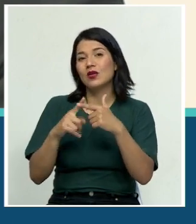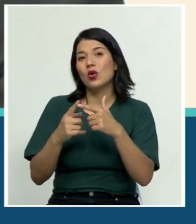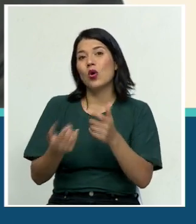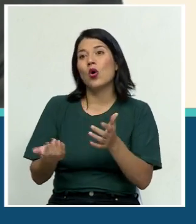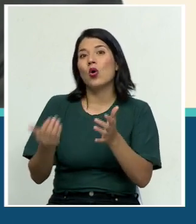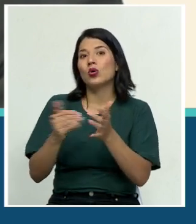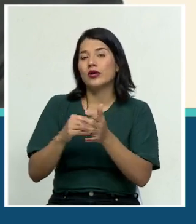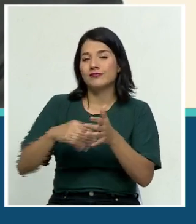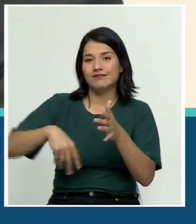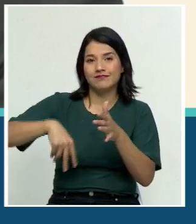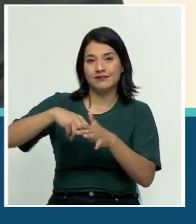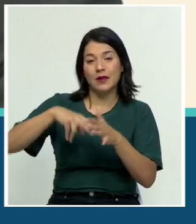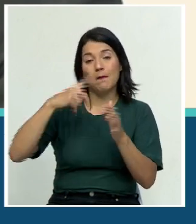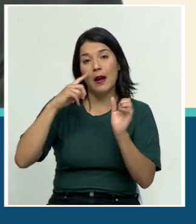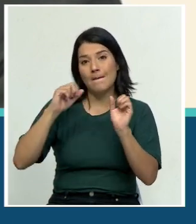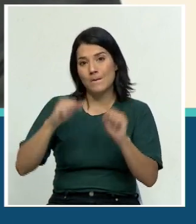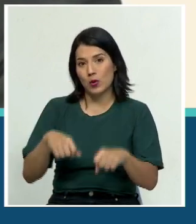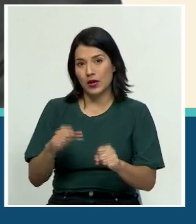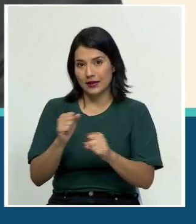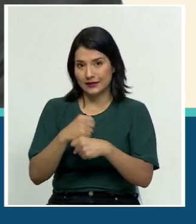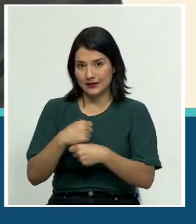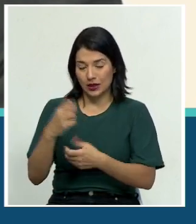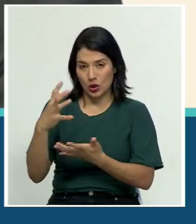otra traba para realizar el cobro.